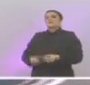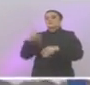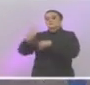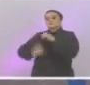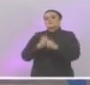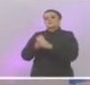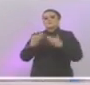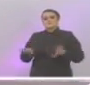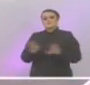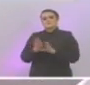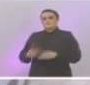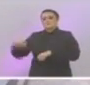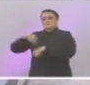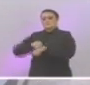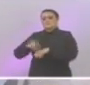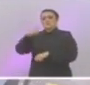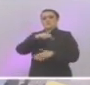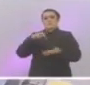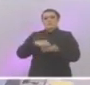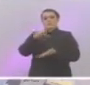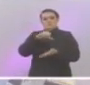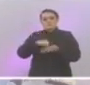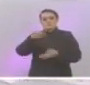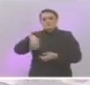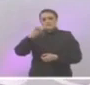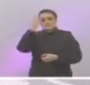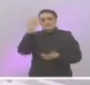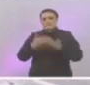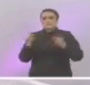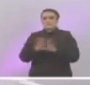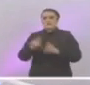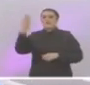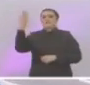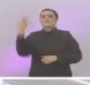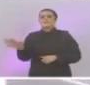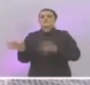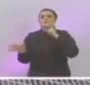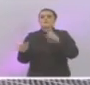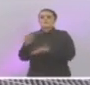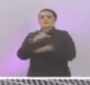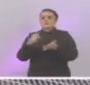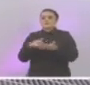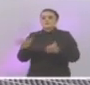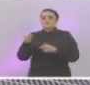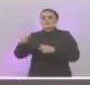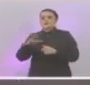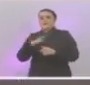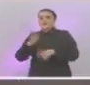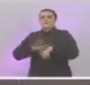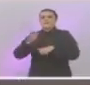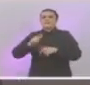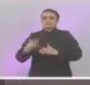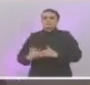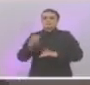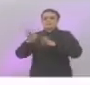año y coloca a la zona metropolitana de San Luis Potosí entre las 10 zonas metropolitanas con mayor